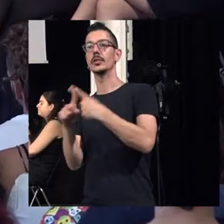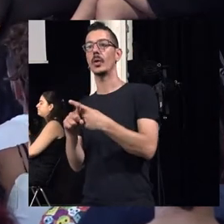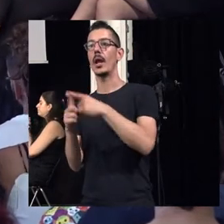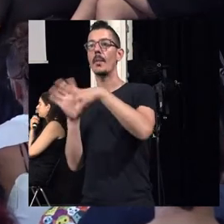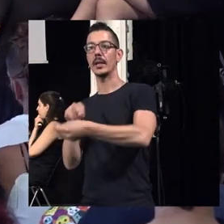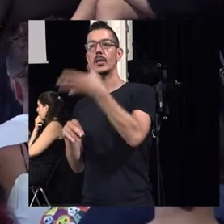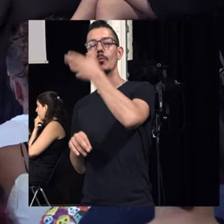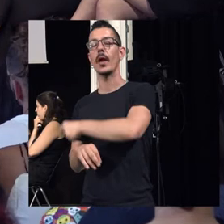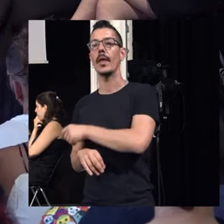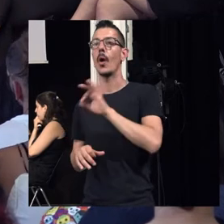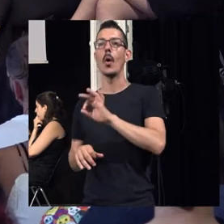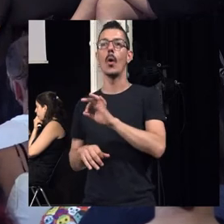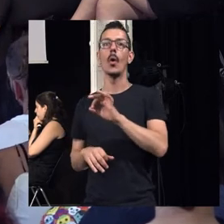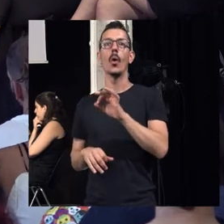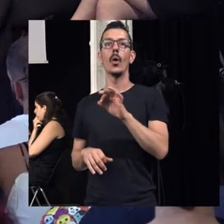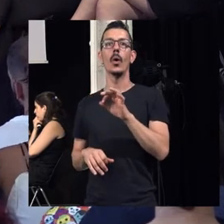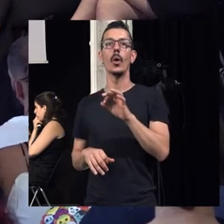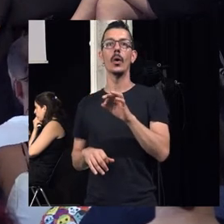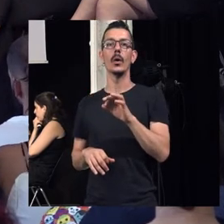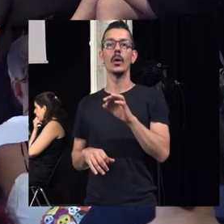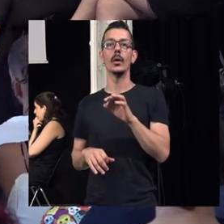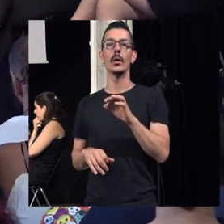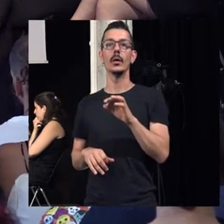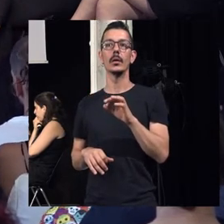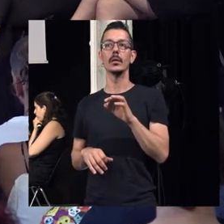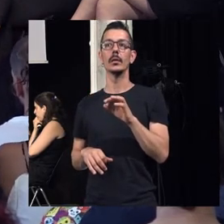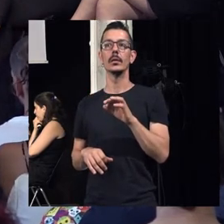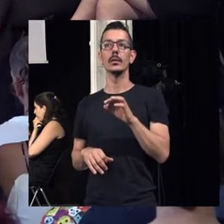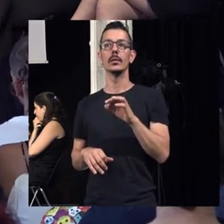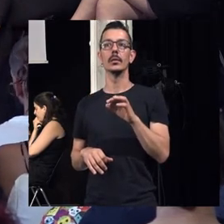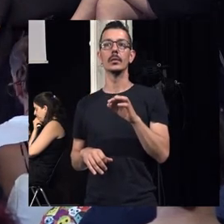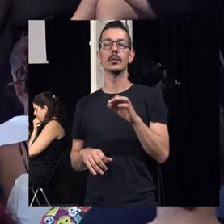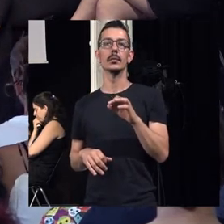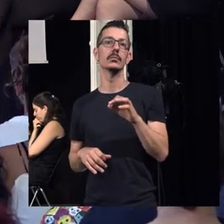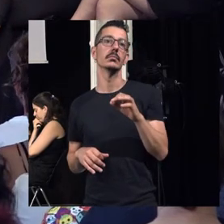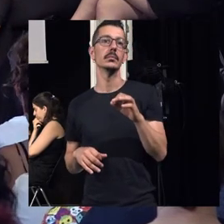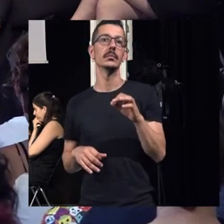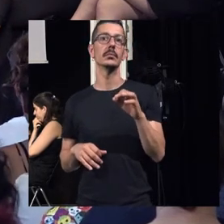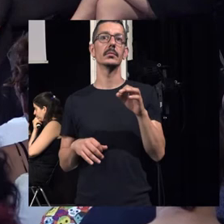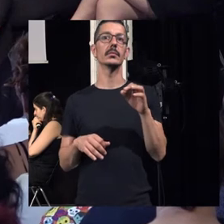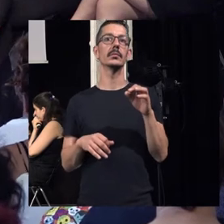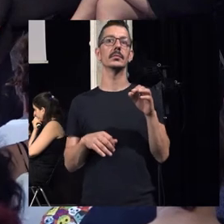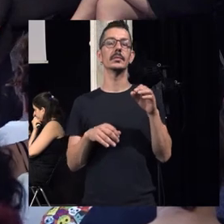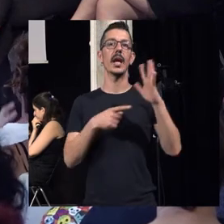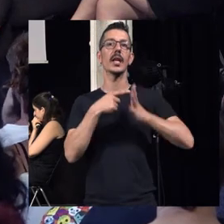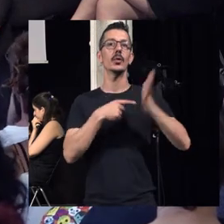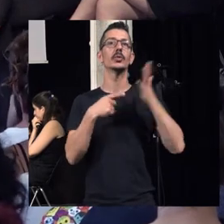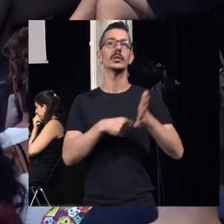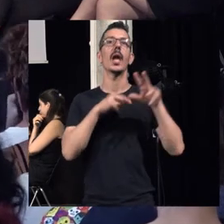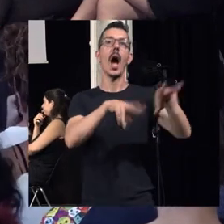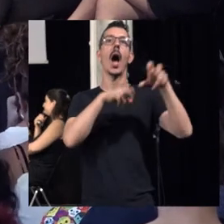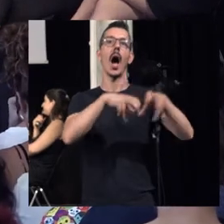por la cabeza abolir la industria agropecuaria toda? Porque se dan abusos